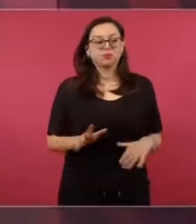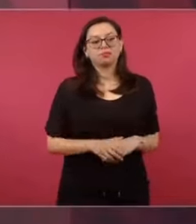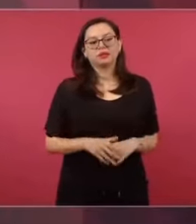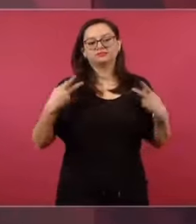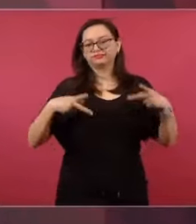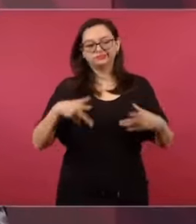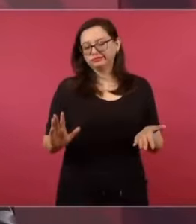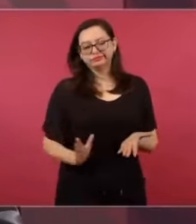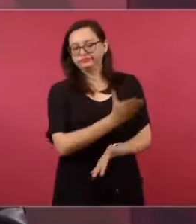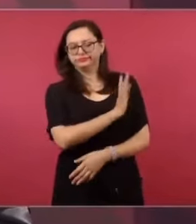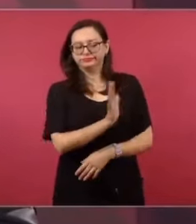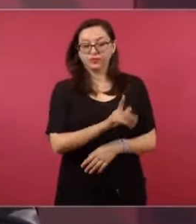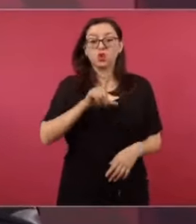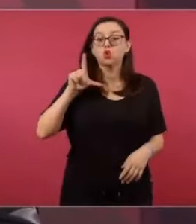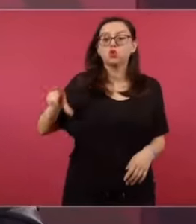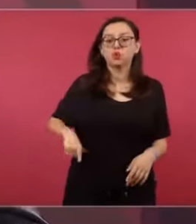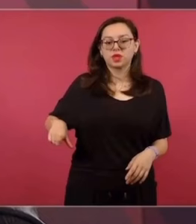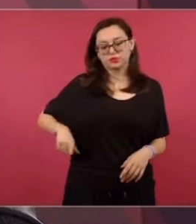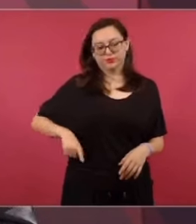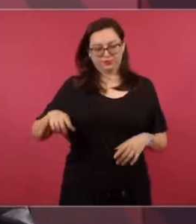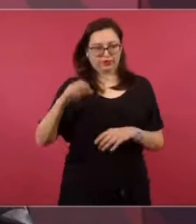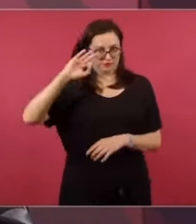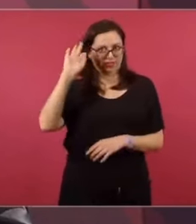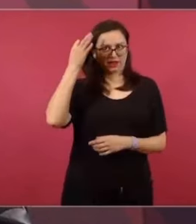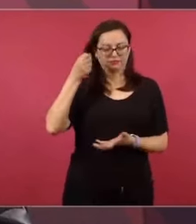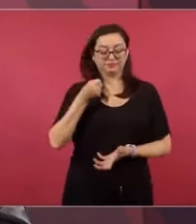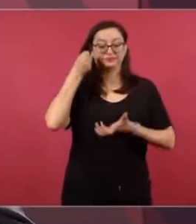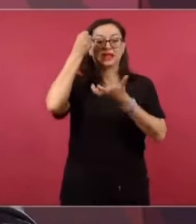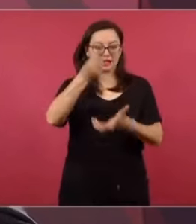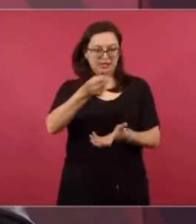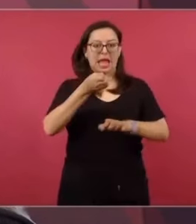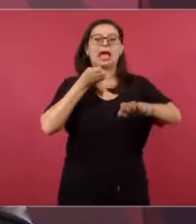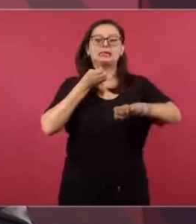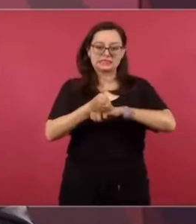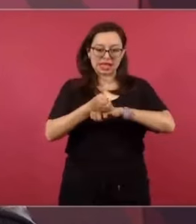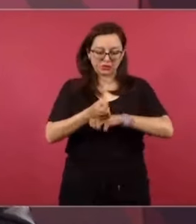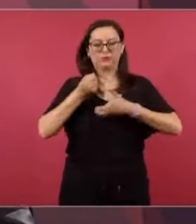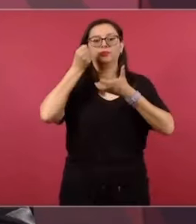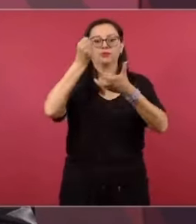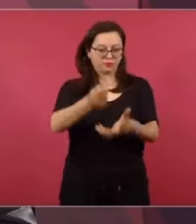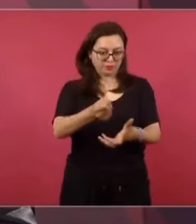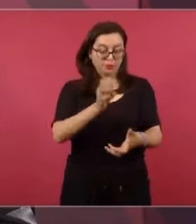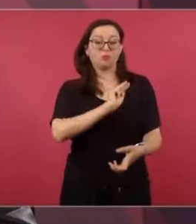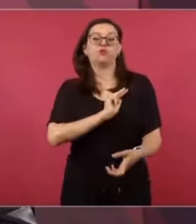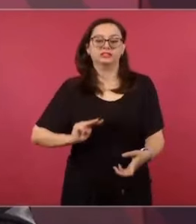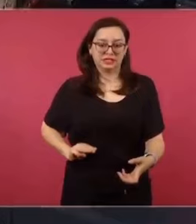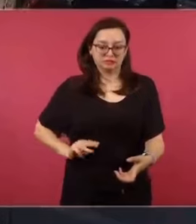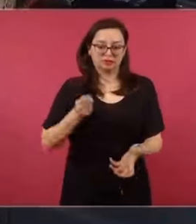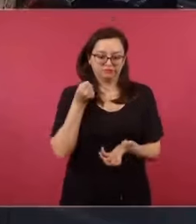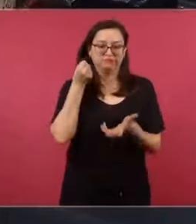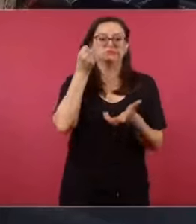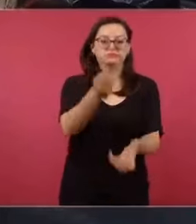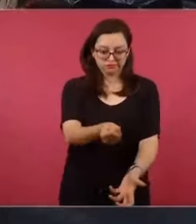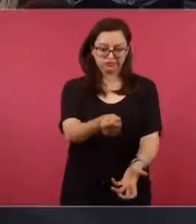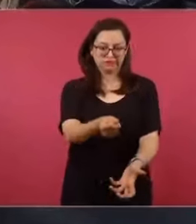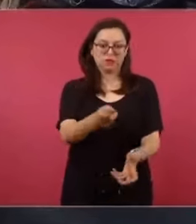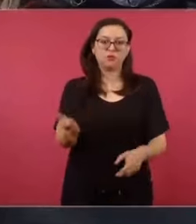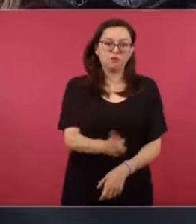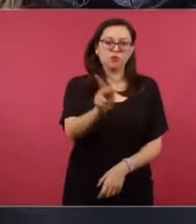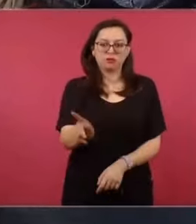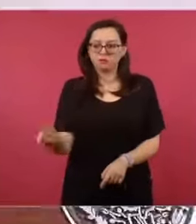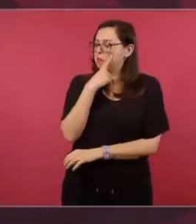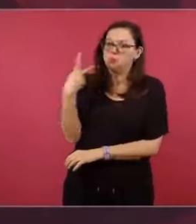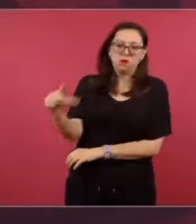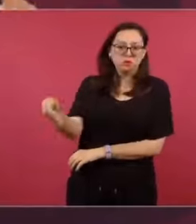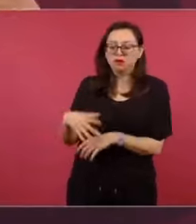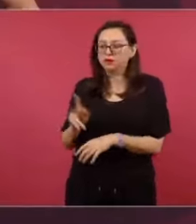gobiernos. ¿Cómo llegan los apoyos para 11.000 centros de salud? Pues no llegan. Era lo que pasaba con las